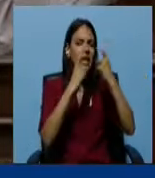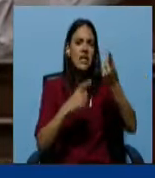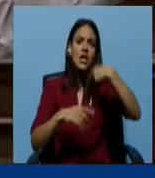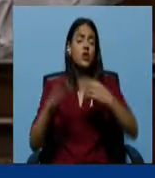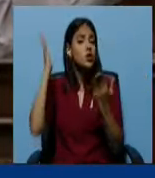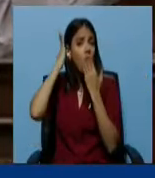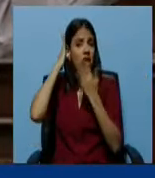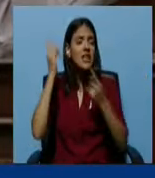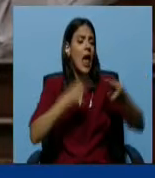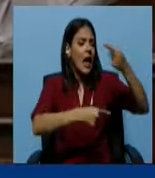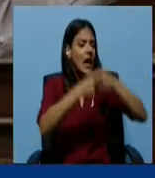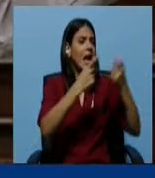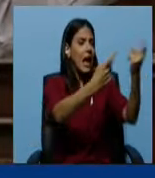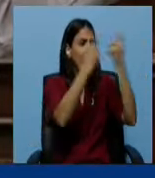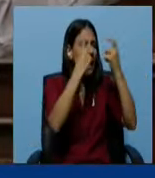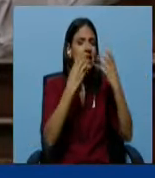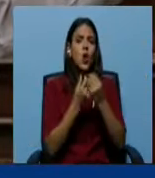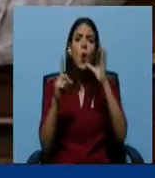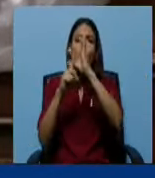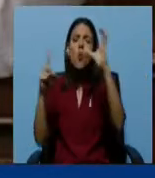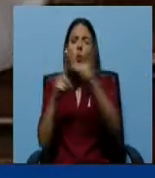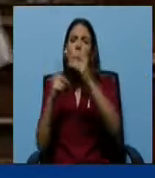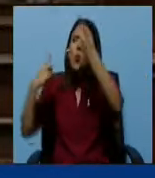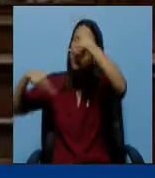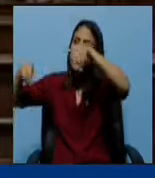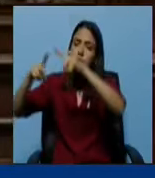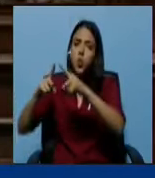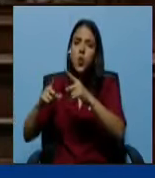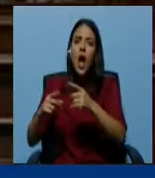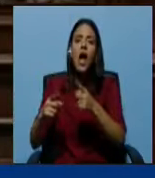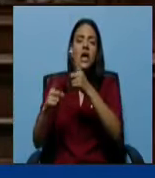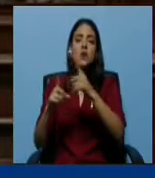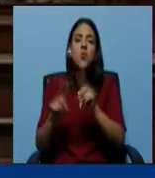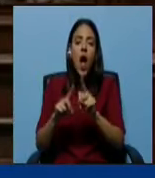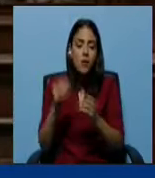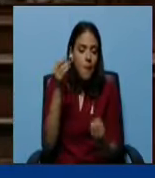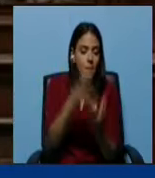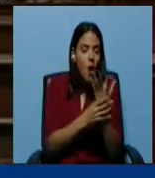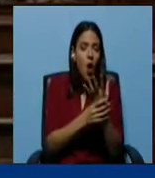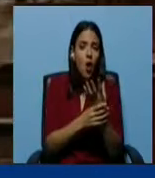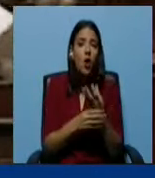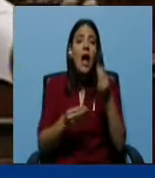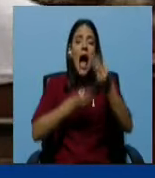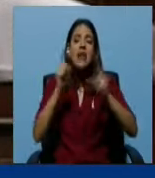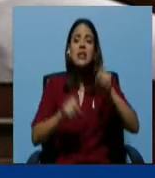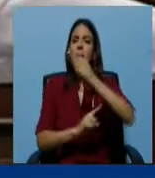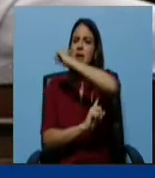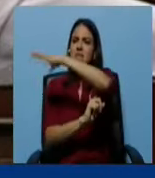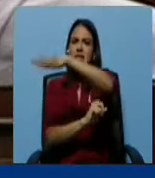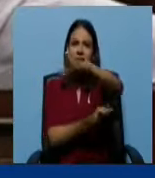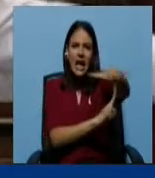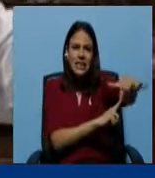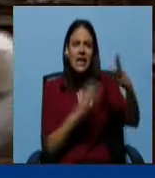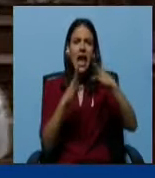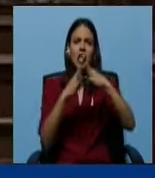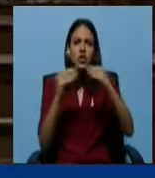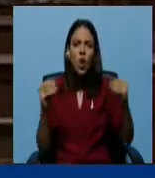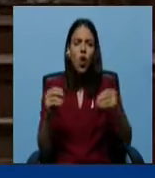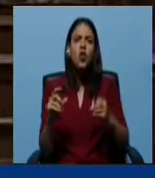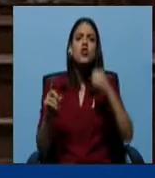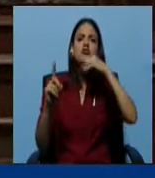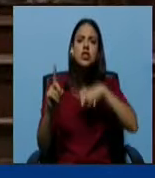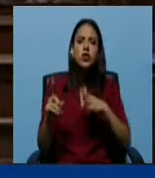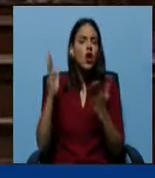desde allá, desde las culturas aztecas, mayas, pasando por los caribes hasta los guaraníes, los aymaras, los